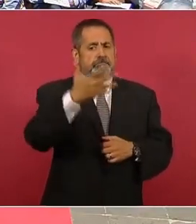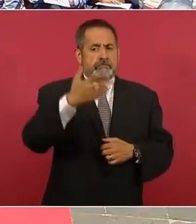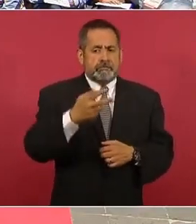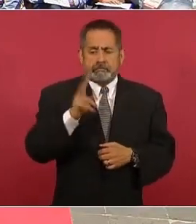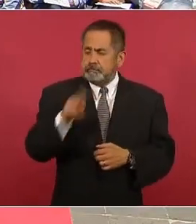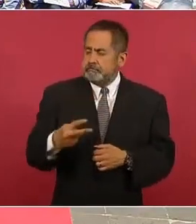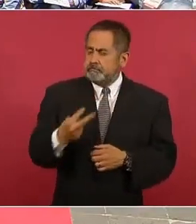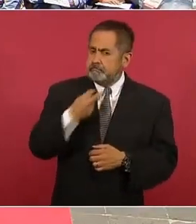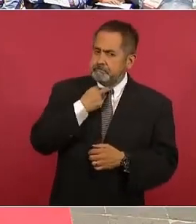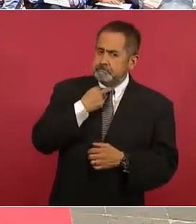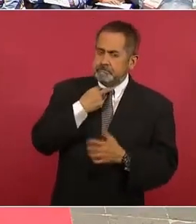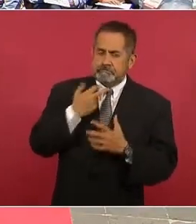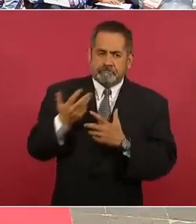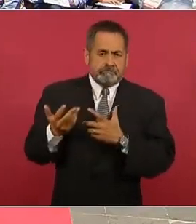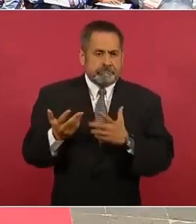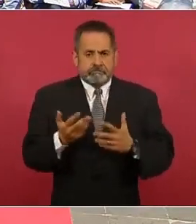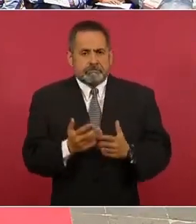afecta